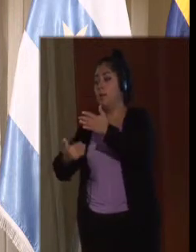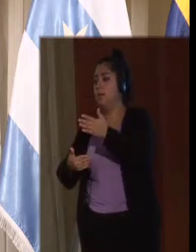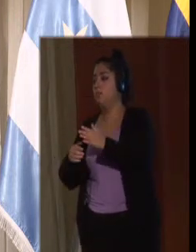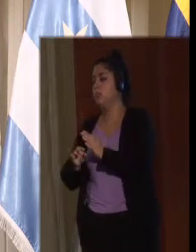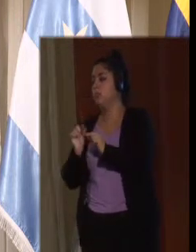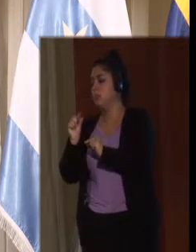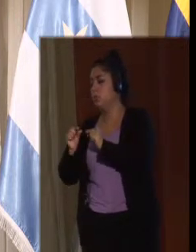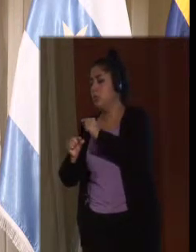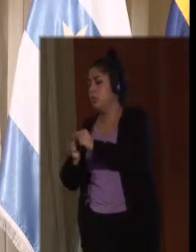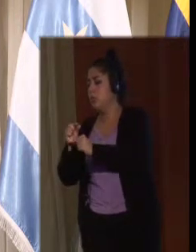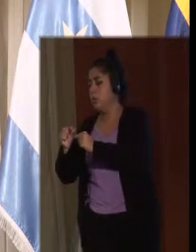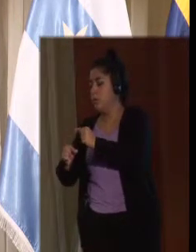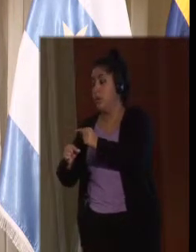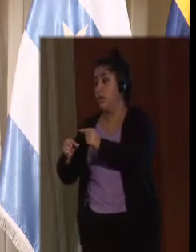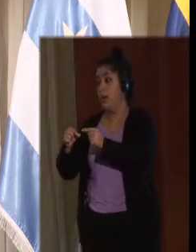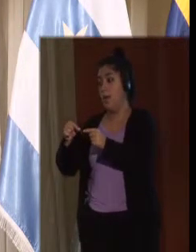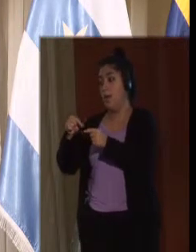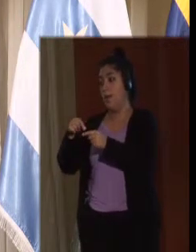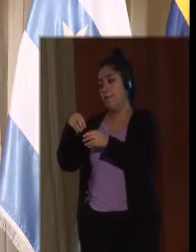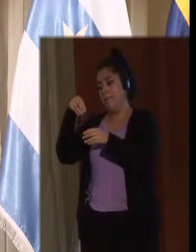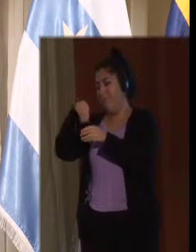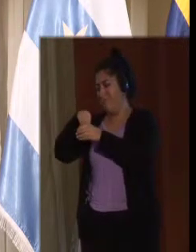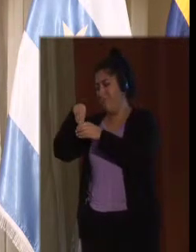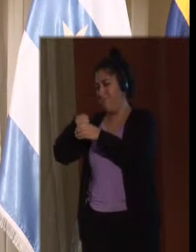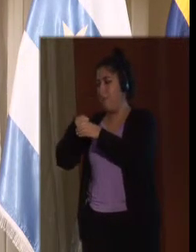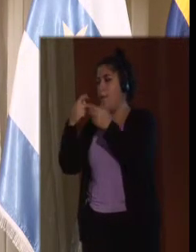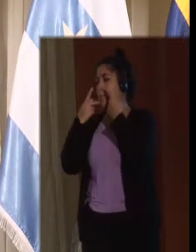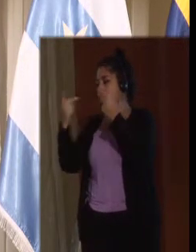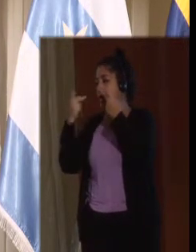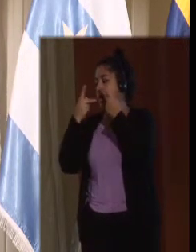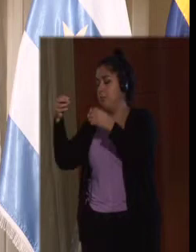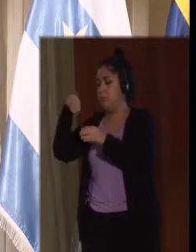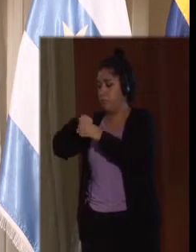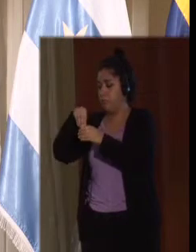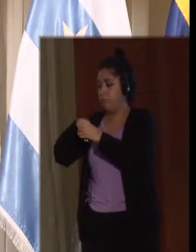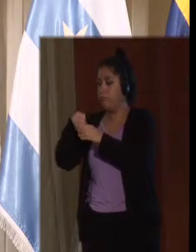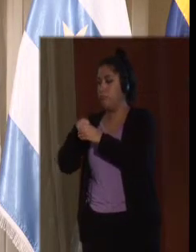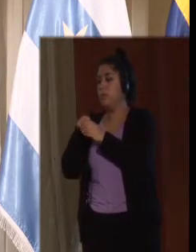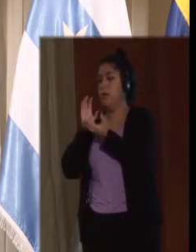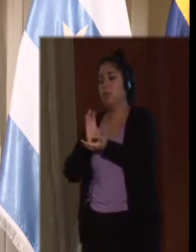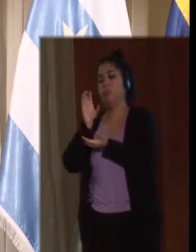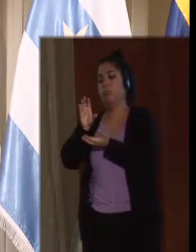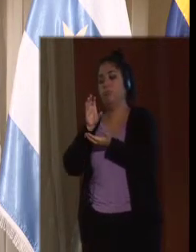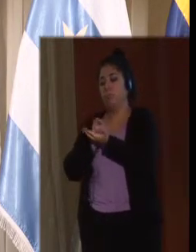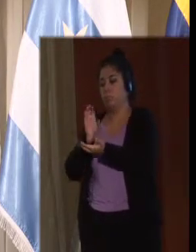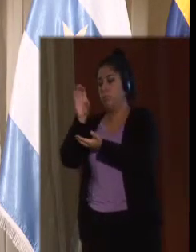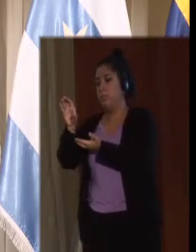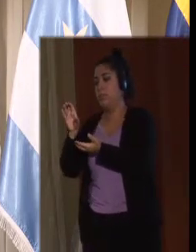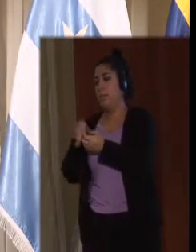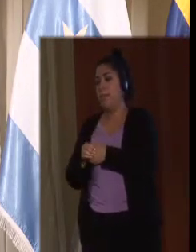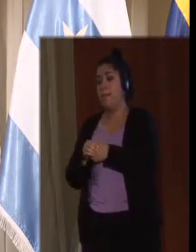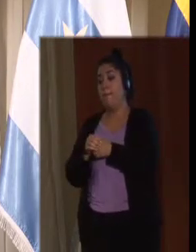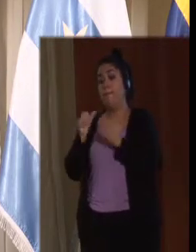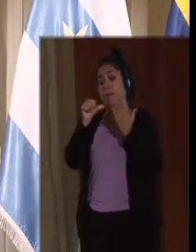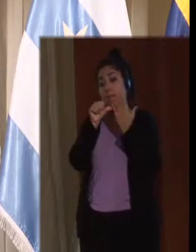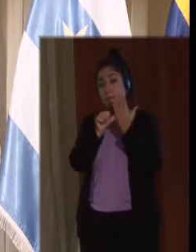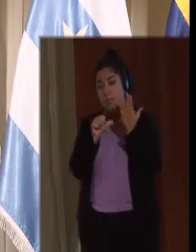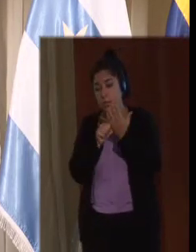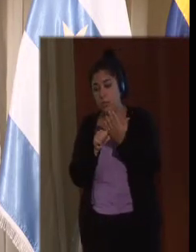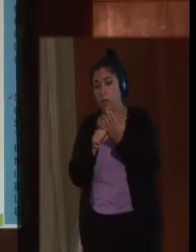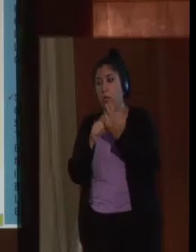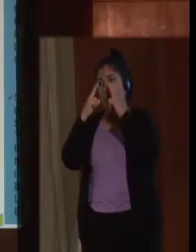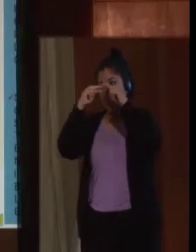y el Ministerio de Economía y Finanzas del Perú, ¿no? En el 2012 se trabaja los lineamientos, y en